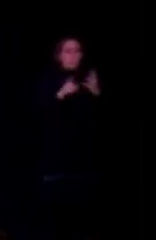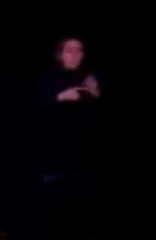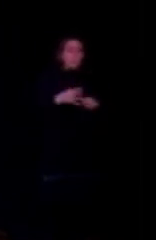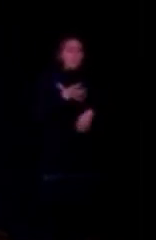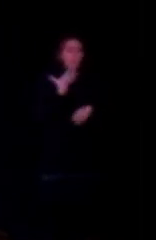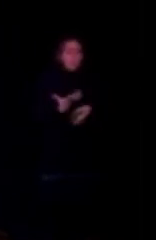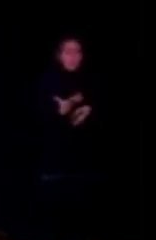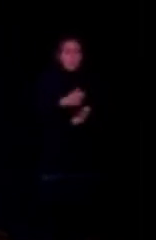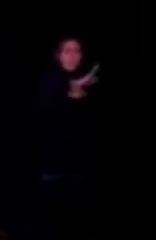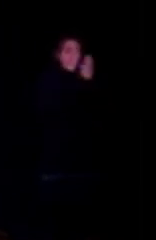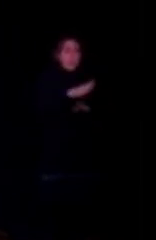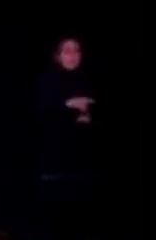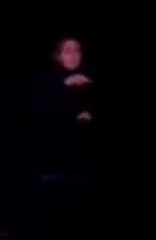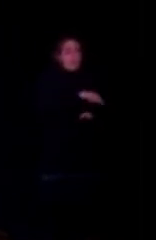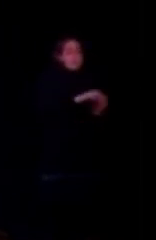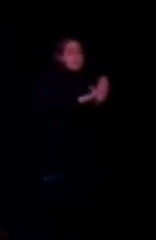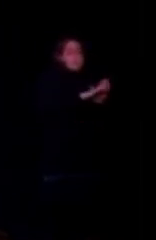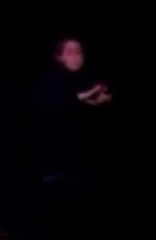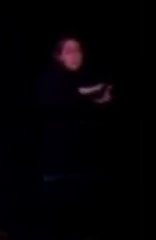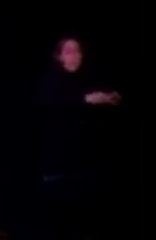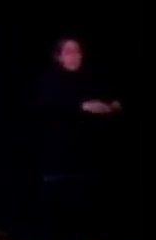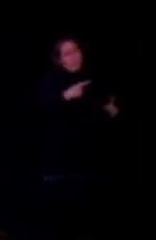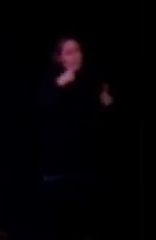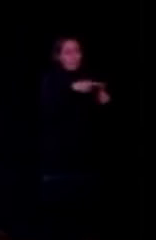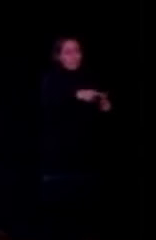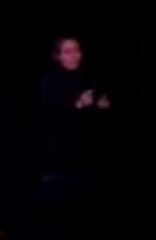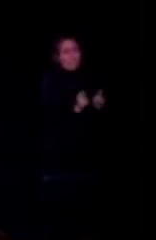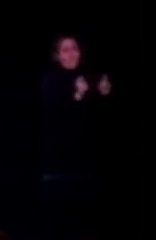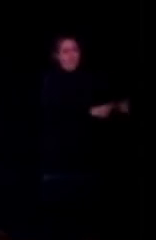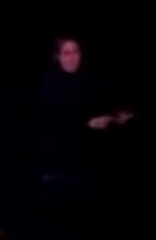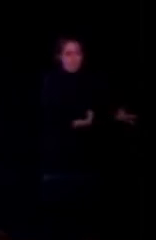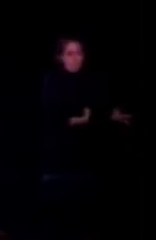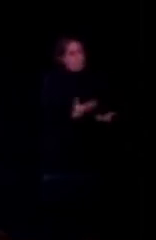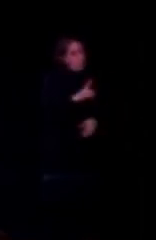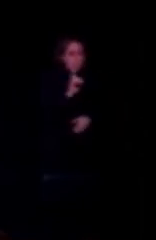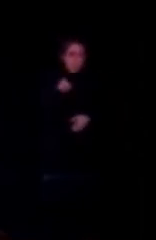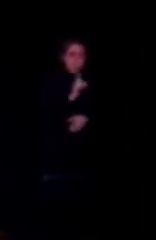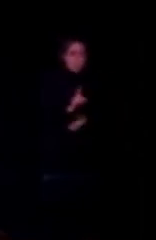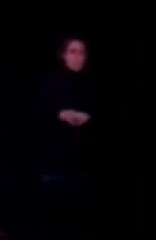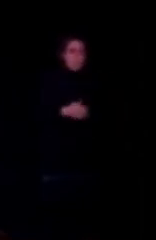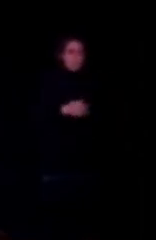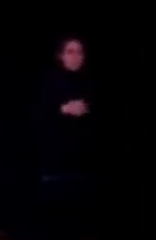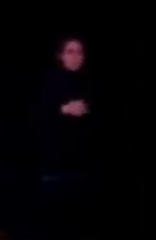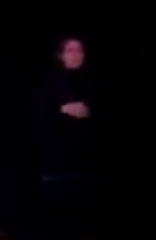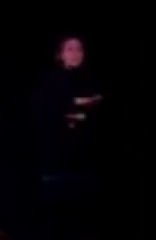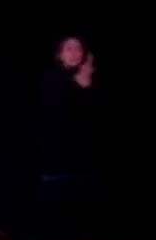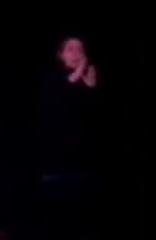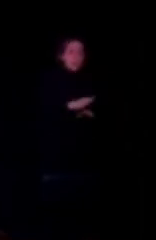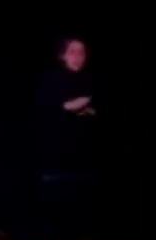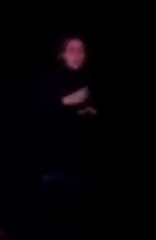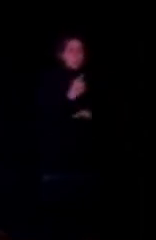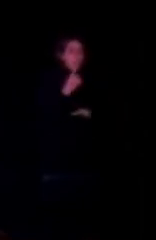son un coladero sino asunción del reto de la oportunidad para incluir progresar avanzar